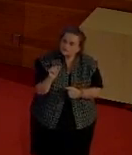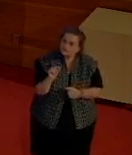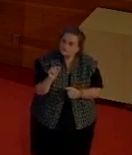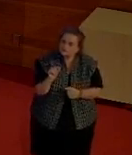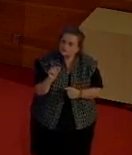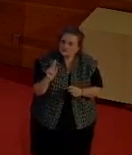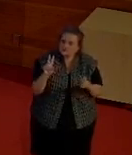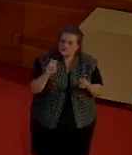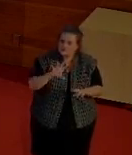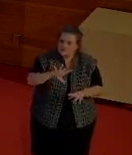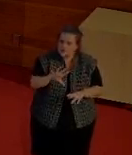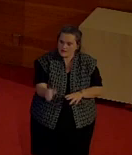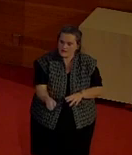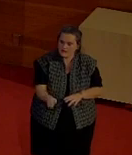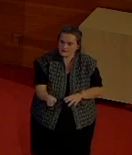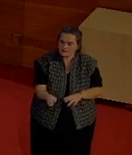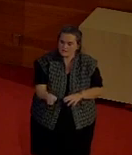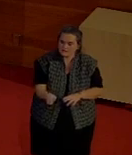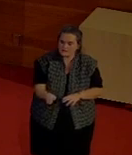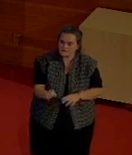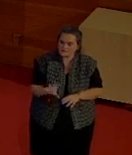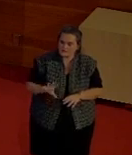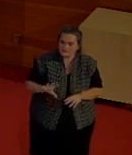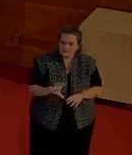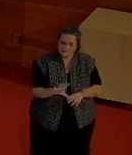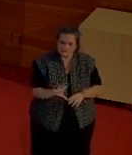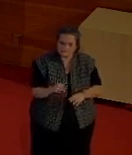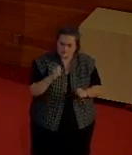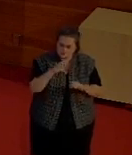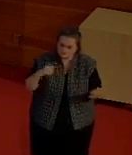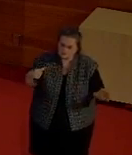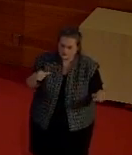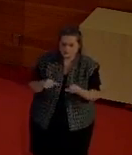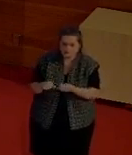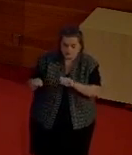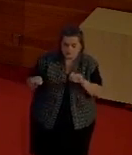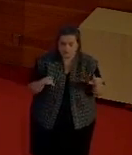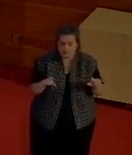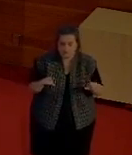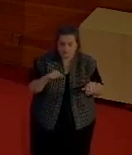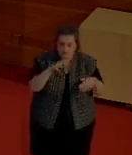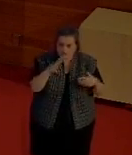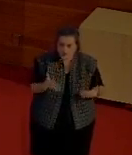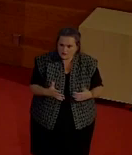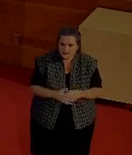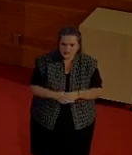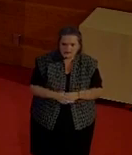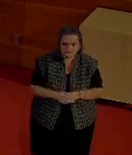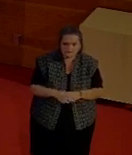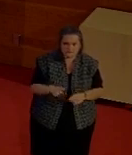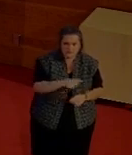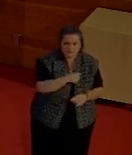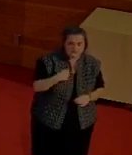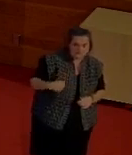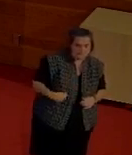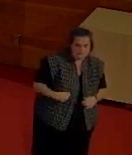África en el que históricamente occidente ha estado muy presente y ahora parece que este otro lado encabezado por china está más